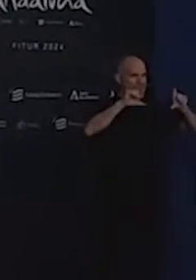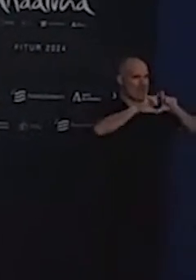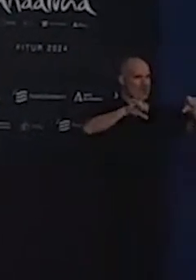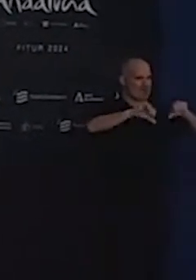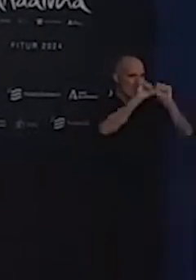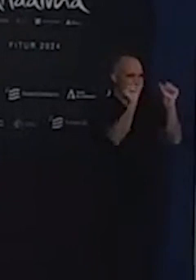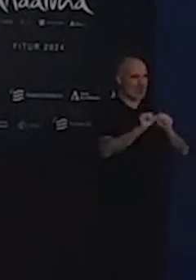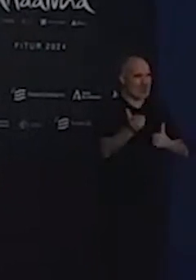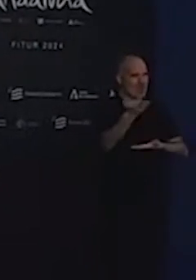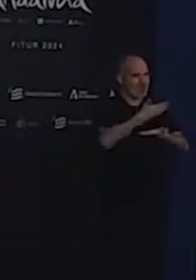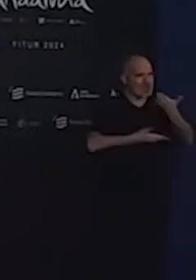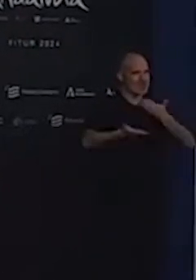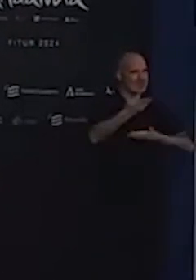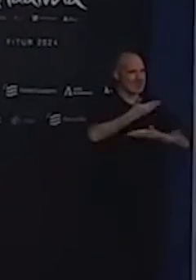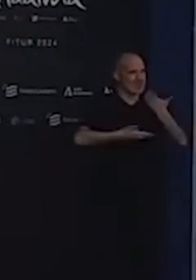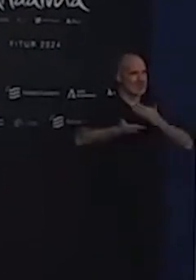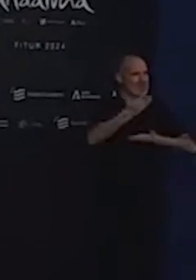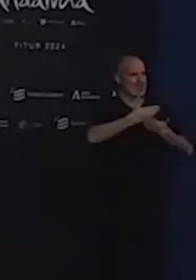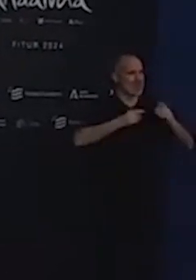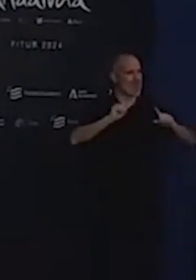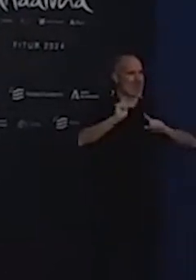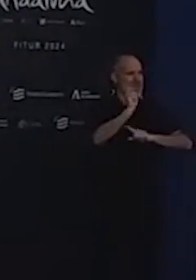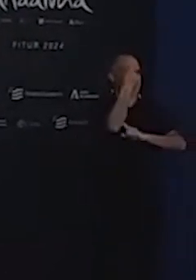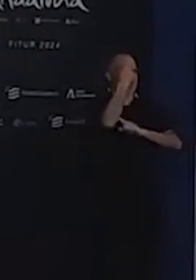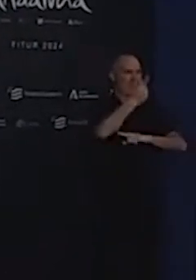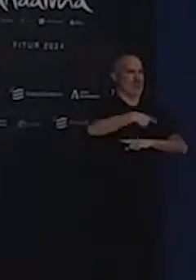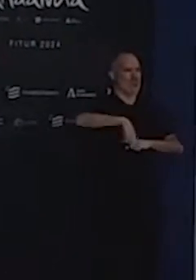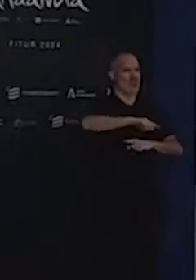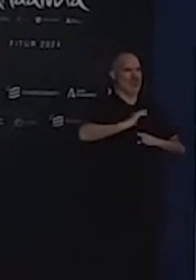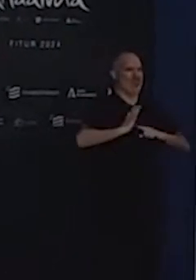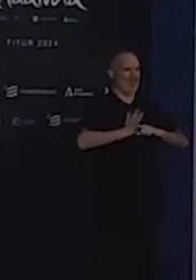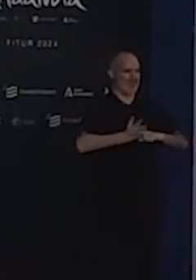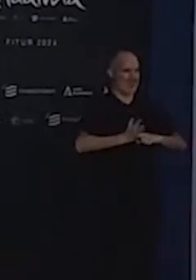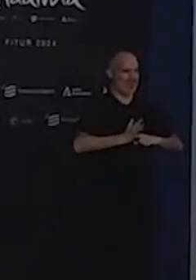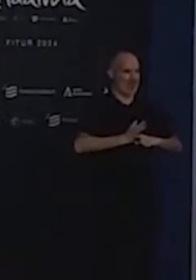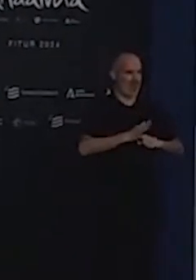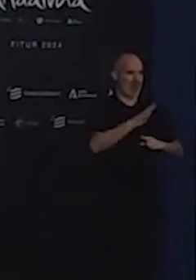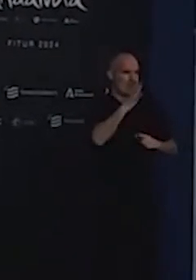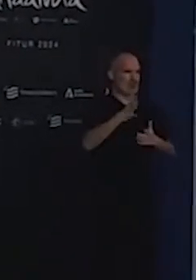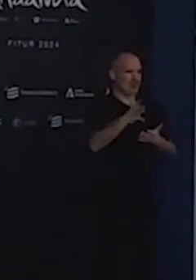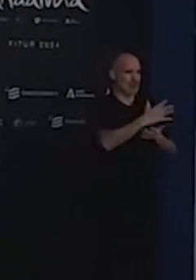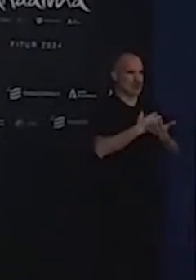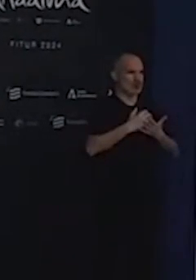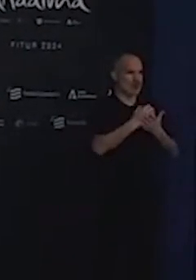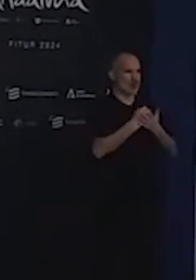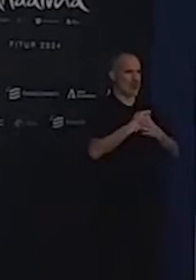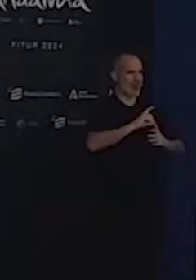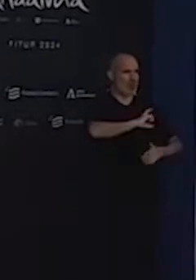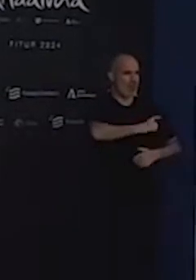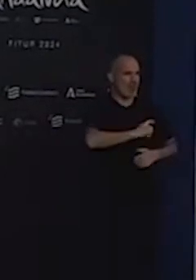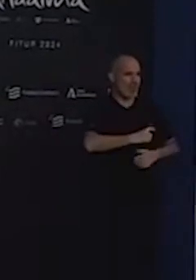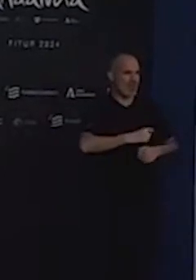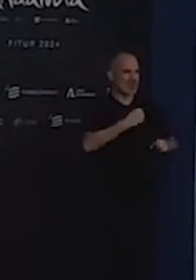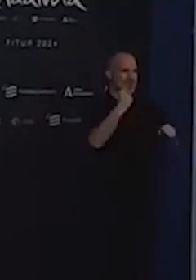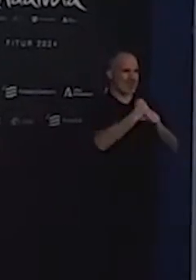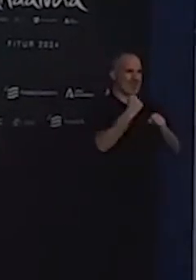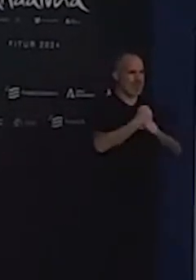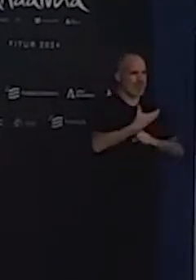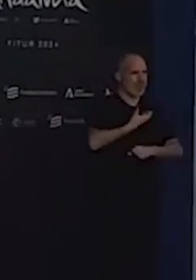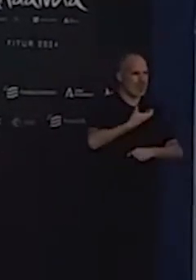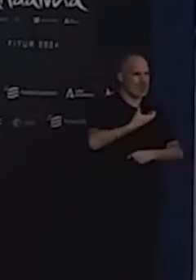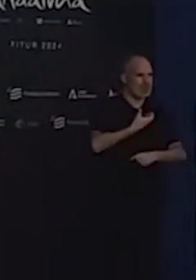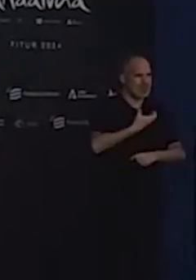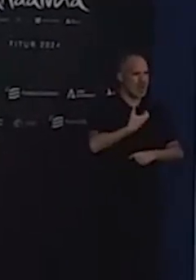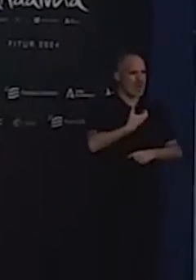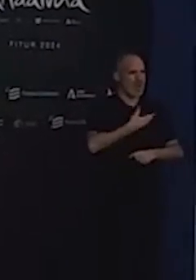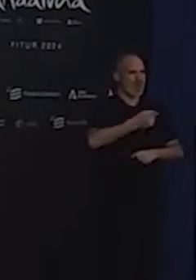transversal participan en el éxito de esta nuestra feria, de todas las fuerzas de seguridad, de los empleados